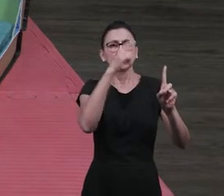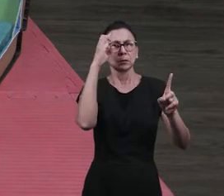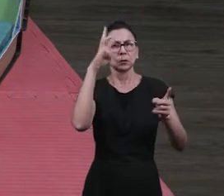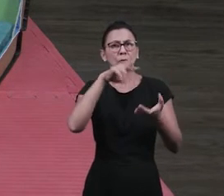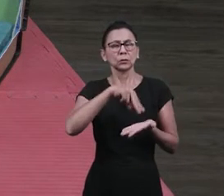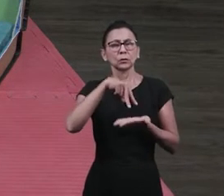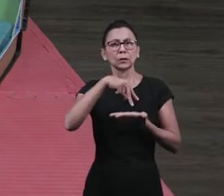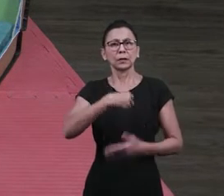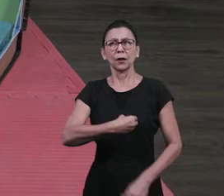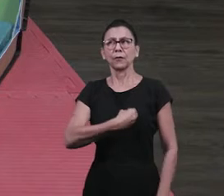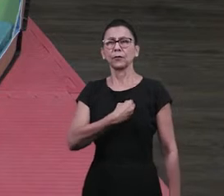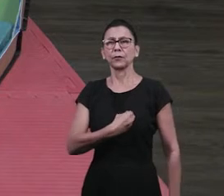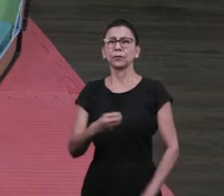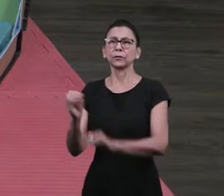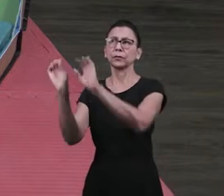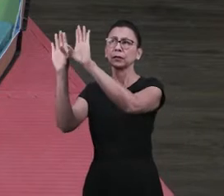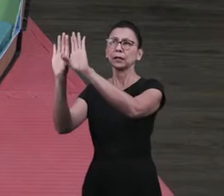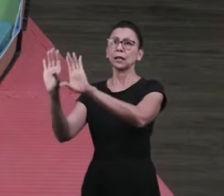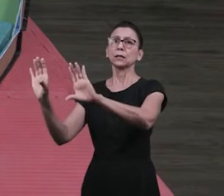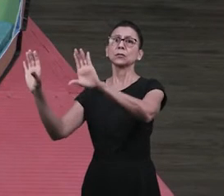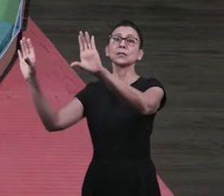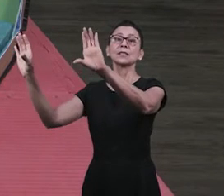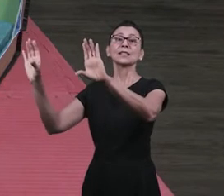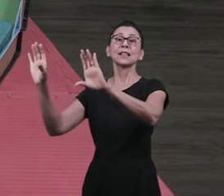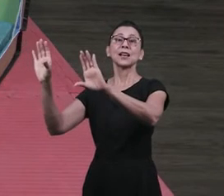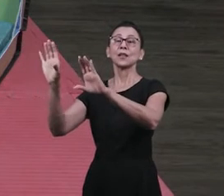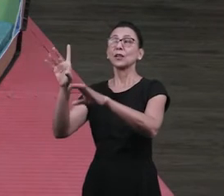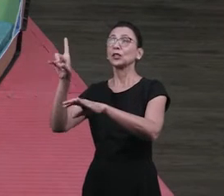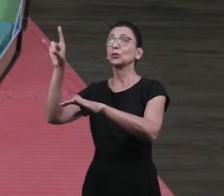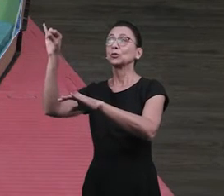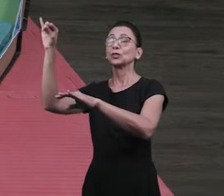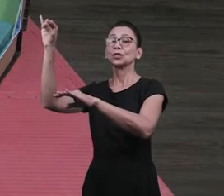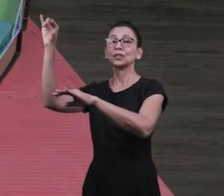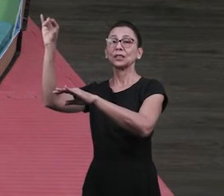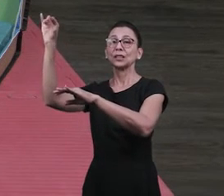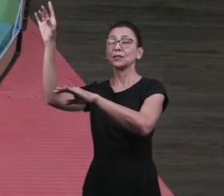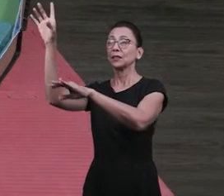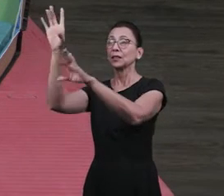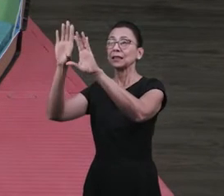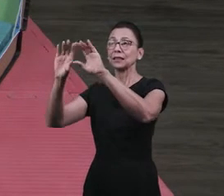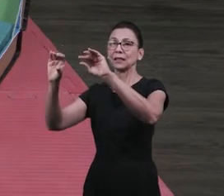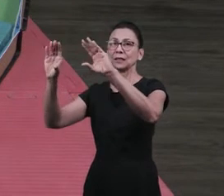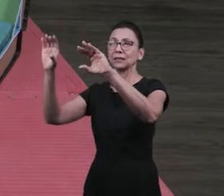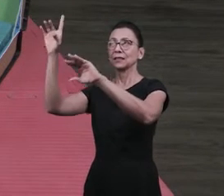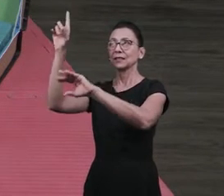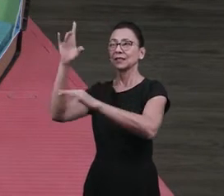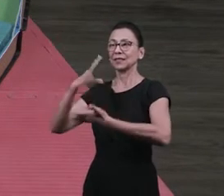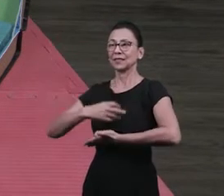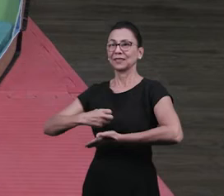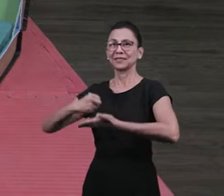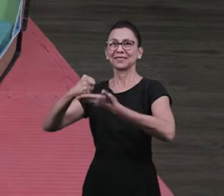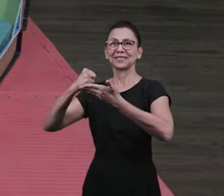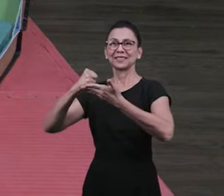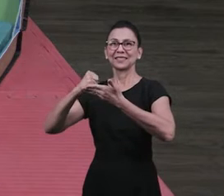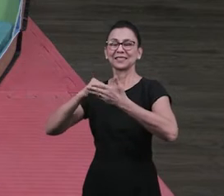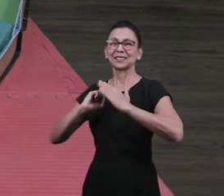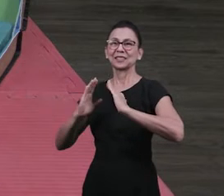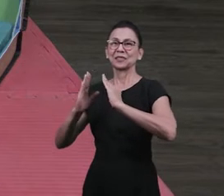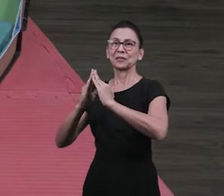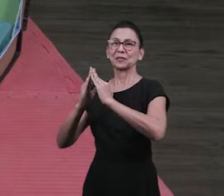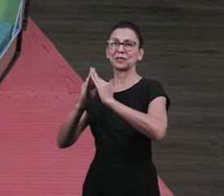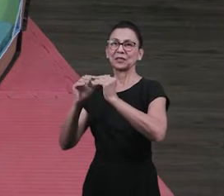Él vivir en nuestro corazón, un día Él volverá para buscarnos y nos va a llevar para ir a vivir allá en el